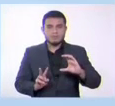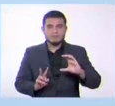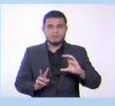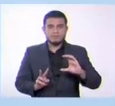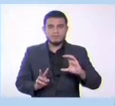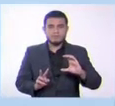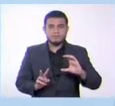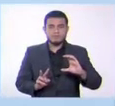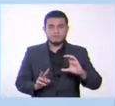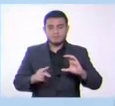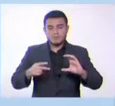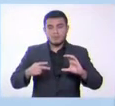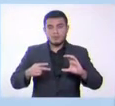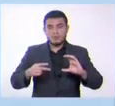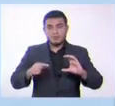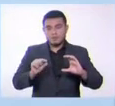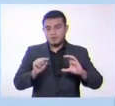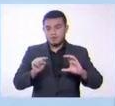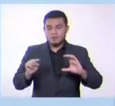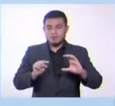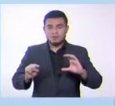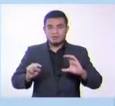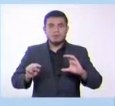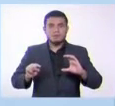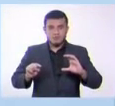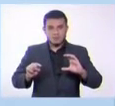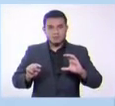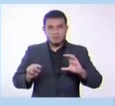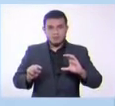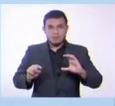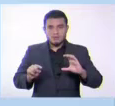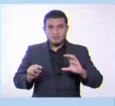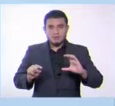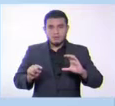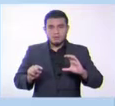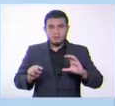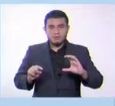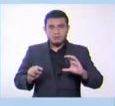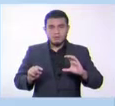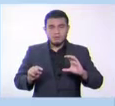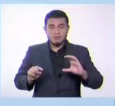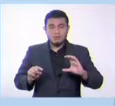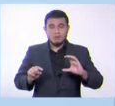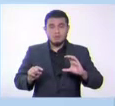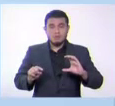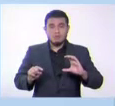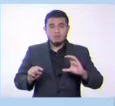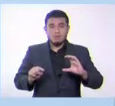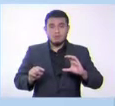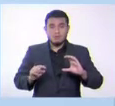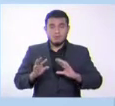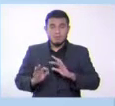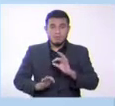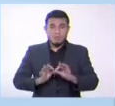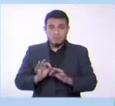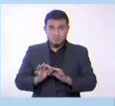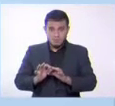formando 2 enlaces dobles con los átomos de